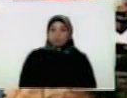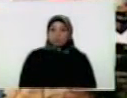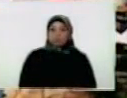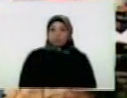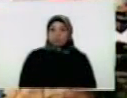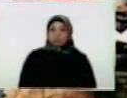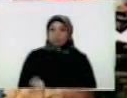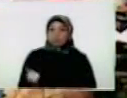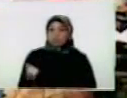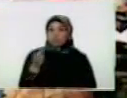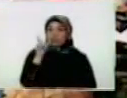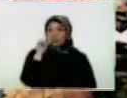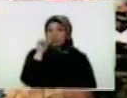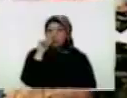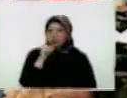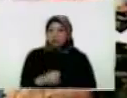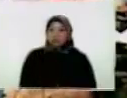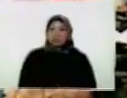Campos.